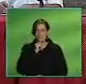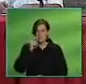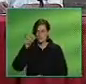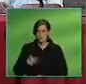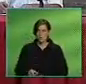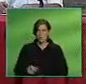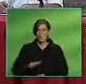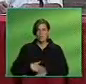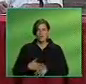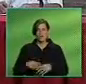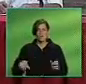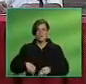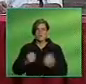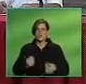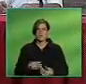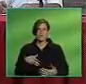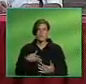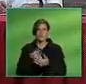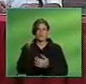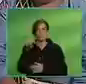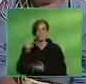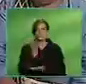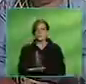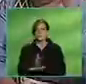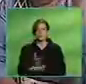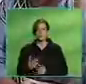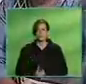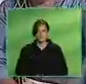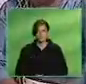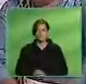fascista, por atacar al pueblo.